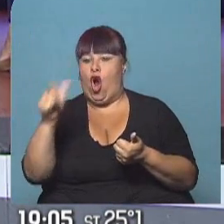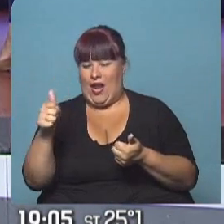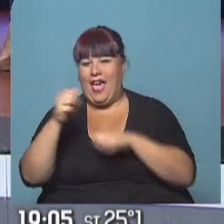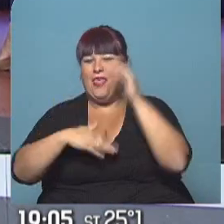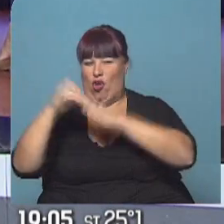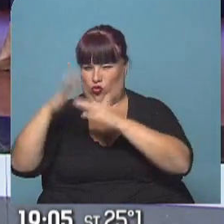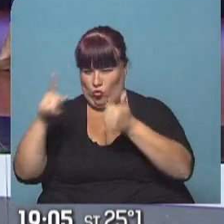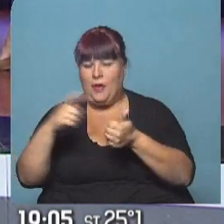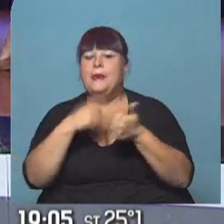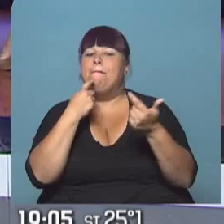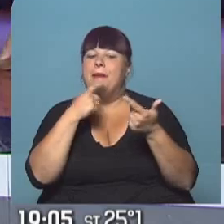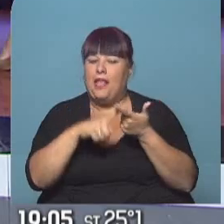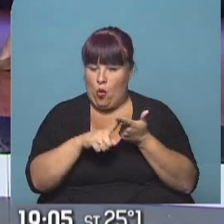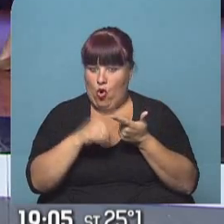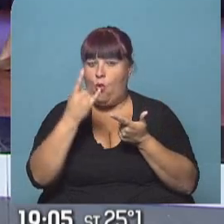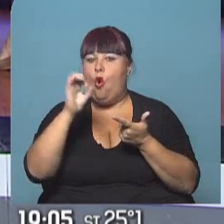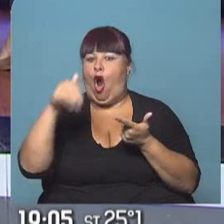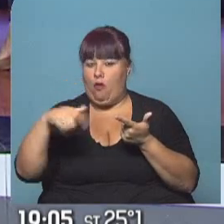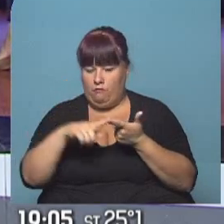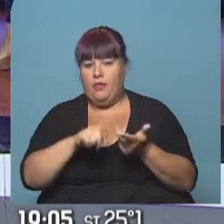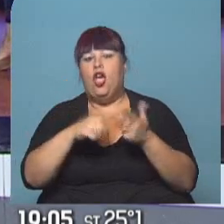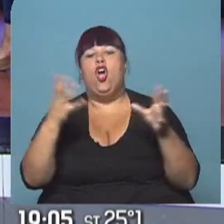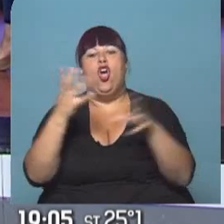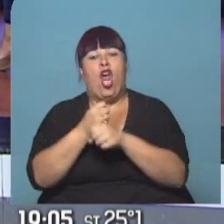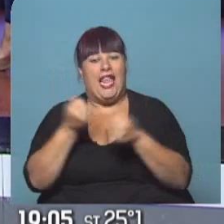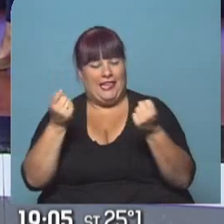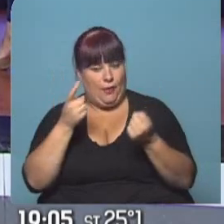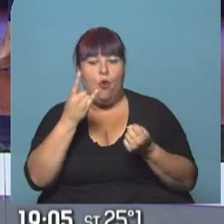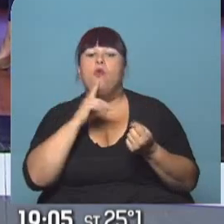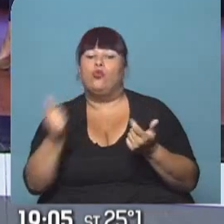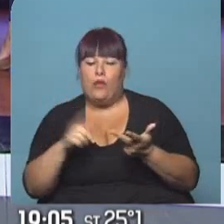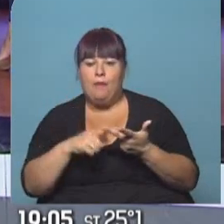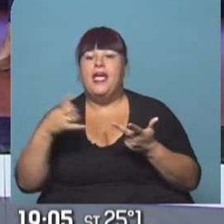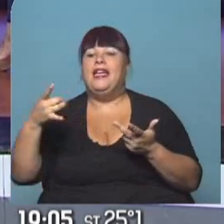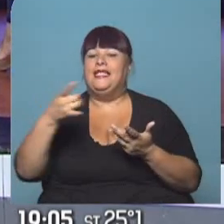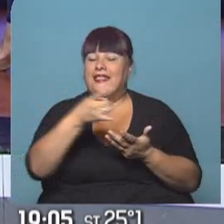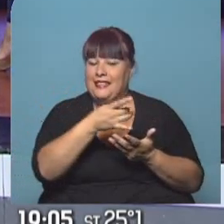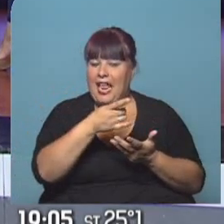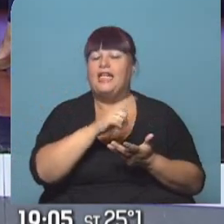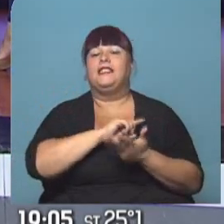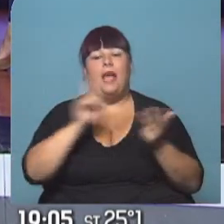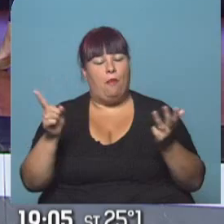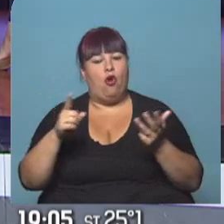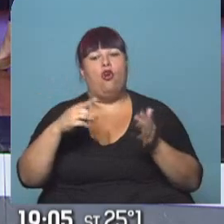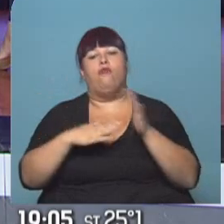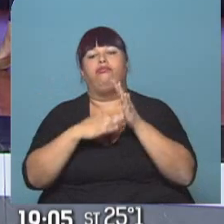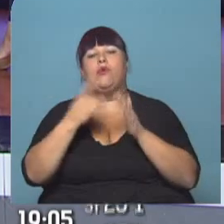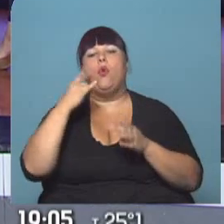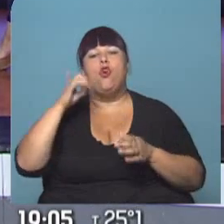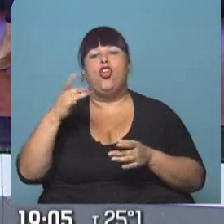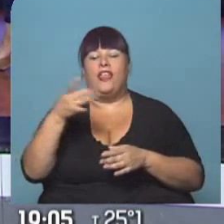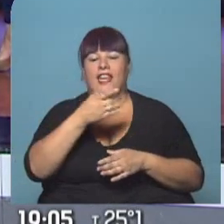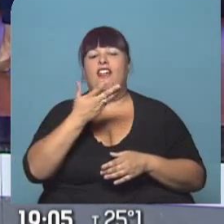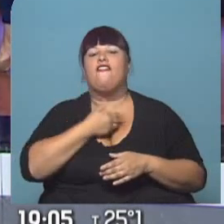la construcción, los metalúrgicos de la UOM, los colectiveros de la UTA y los gremios ferroviarios principales como la Unión Ferroviaria